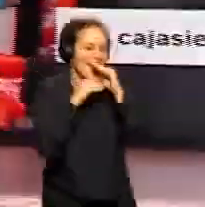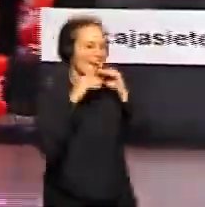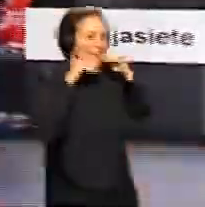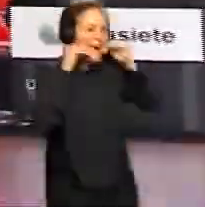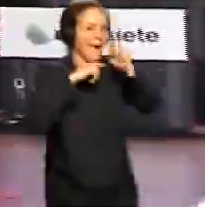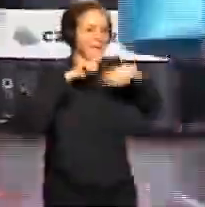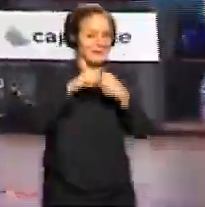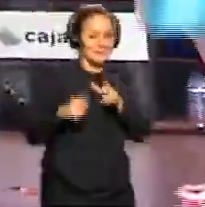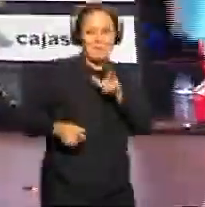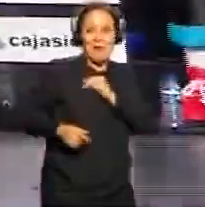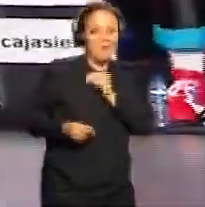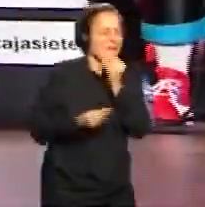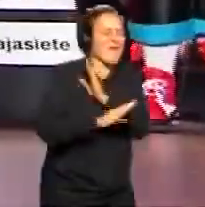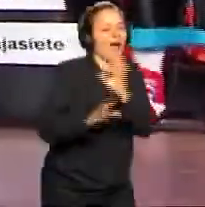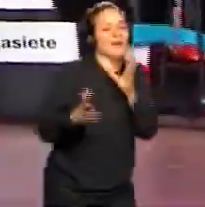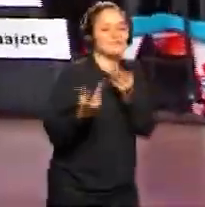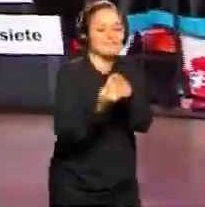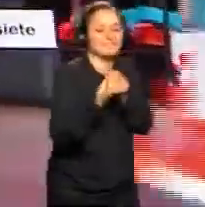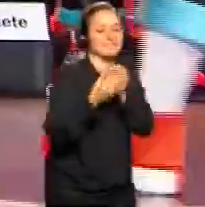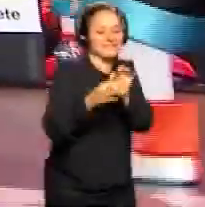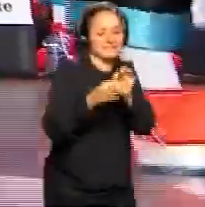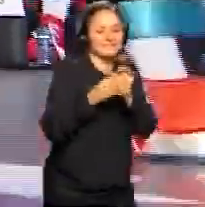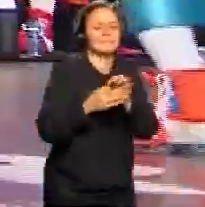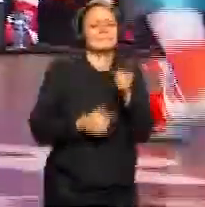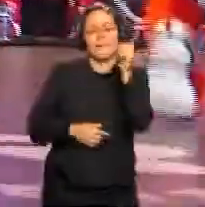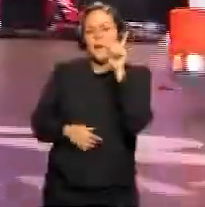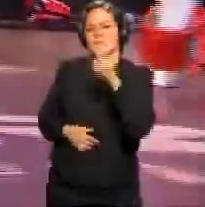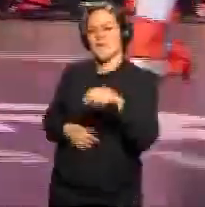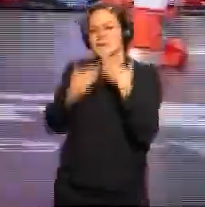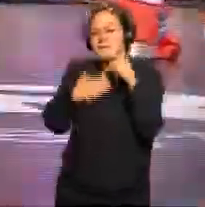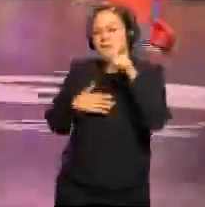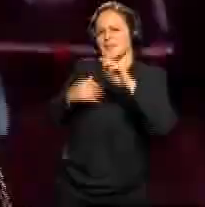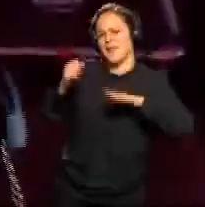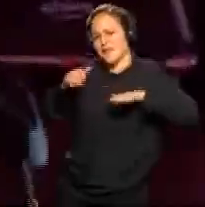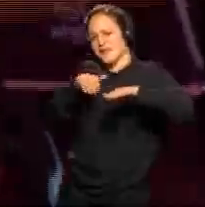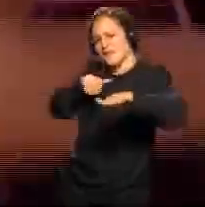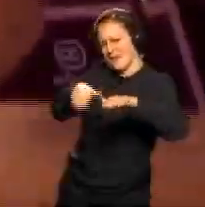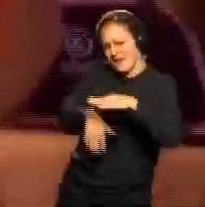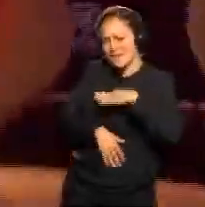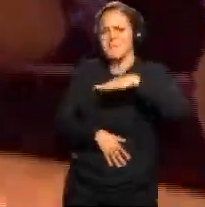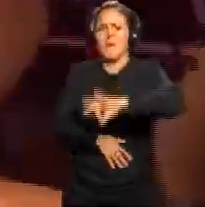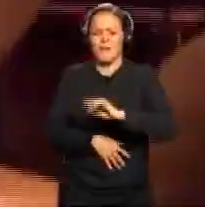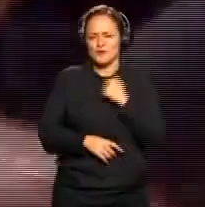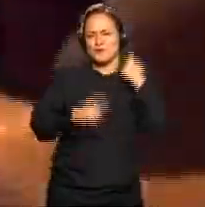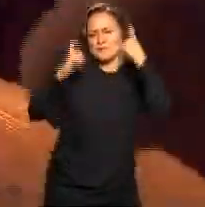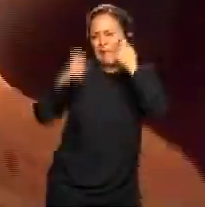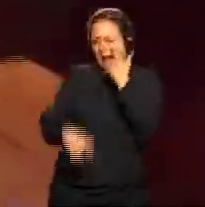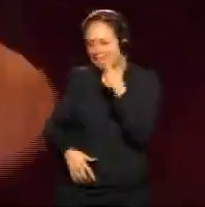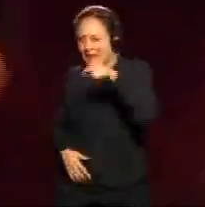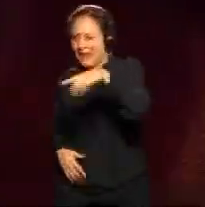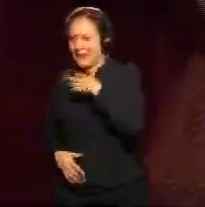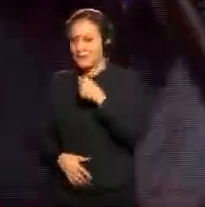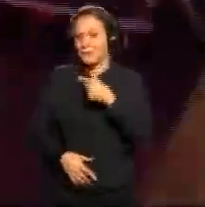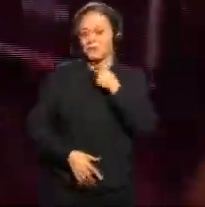tu complicidad. También por ti puedo rapear, lo intentaré si te llega a gustar. La